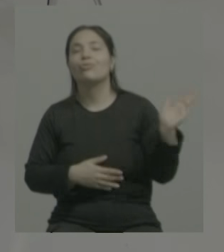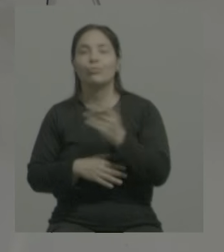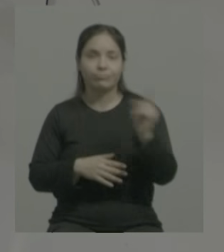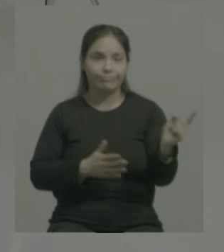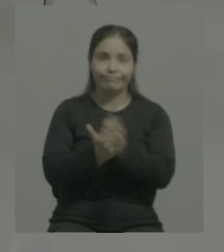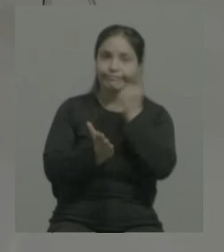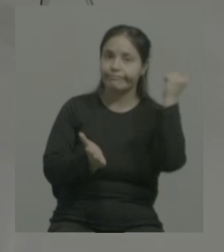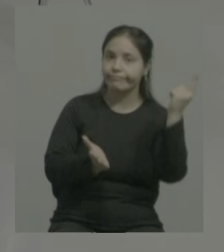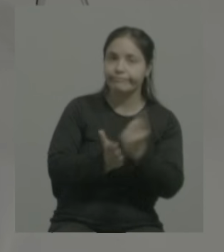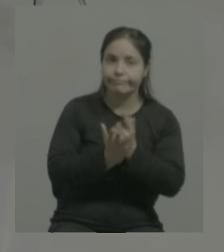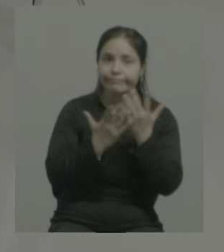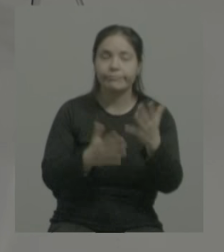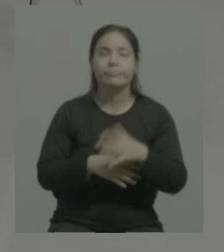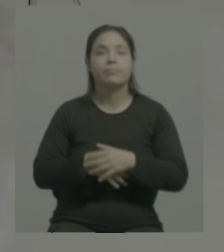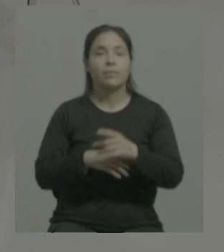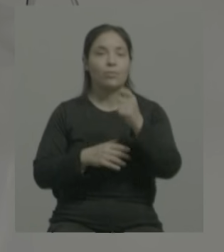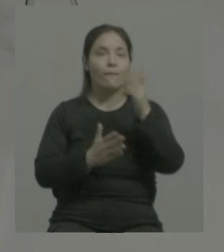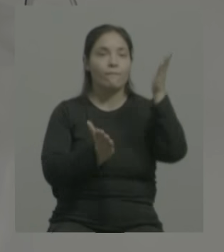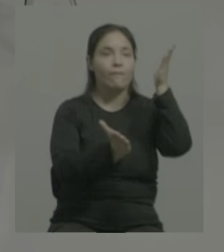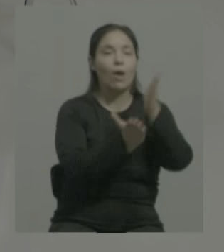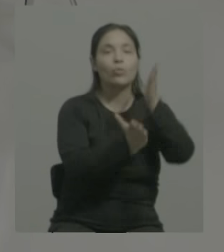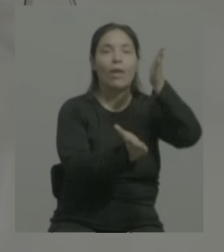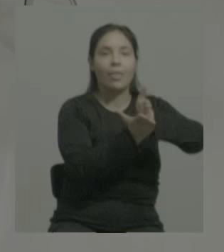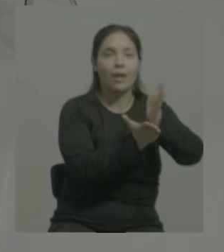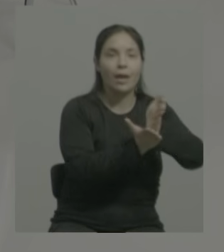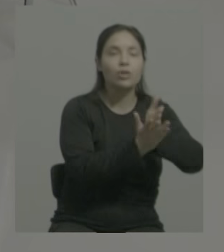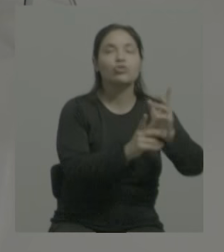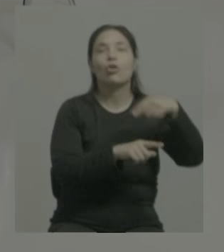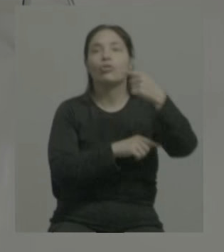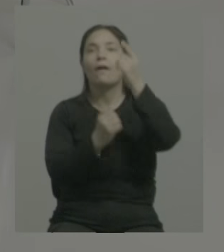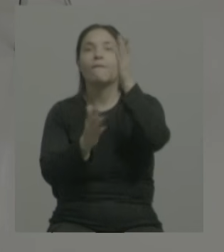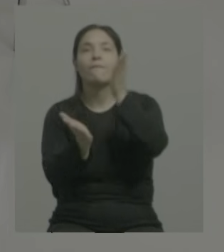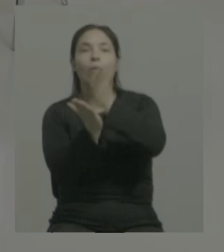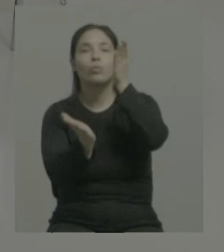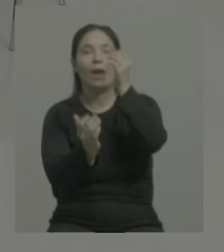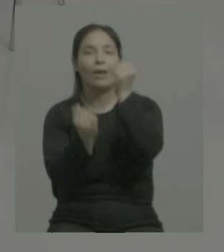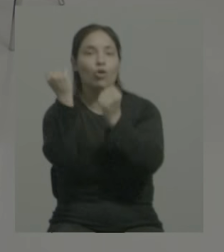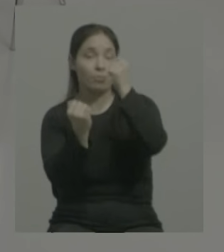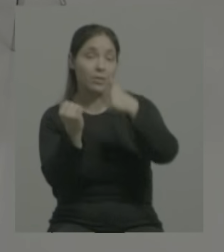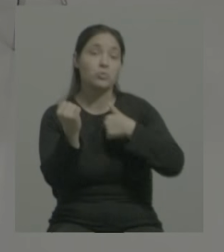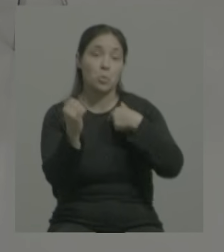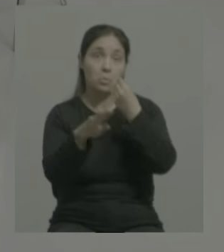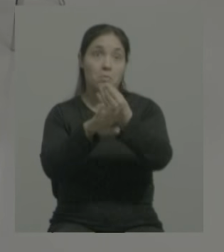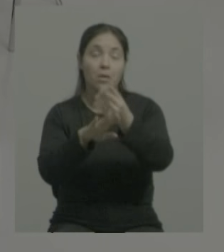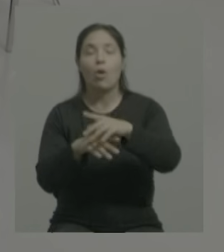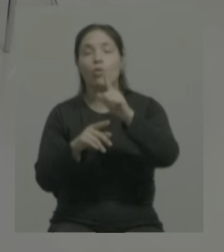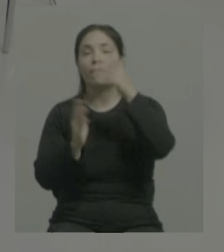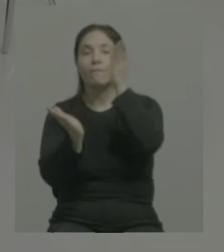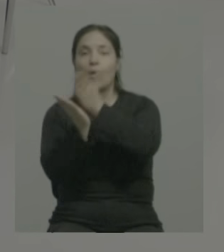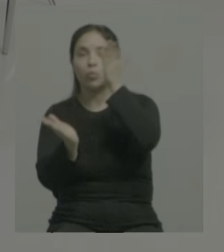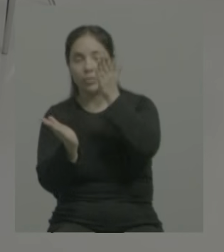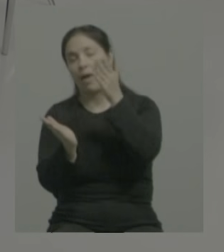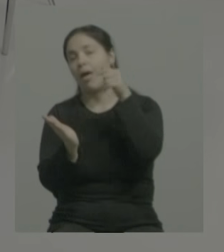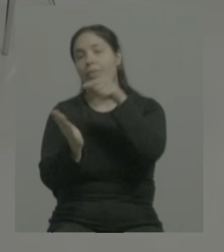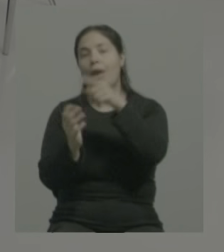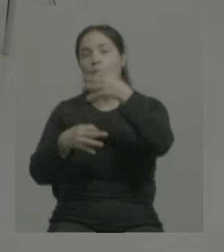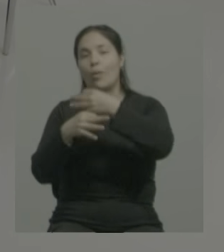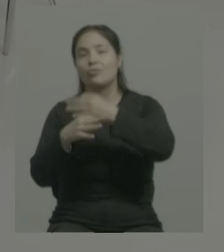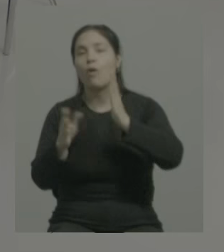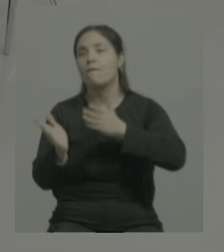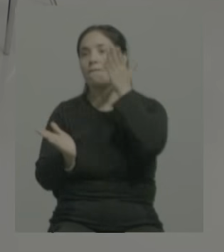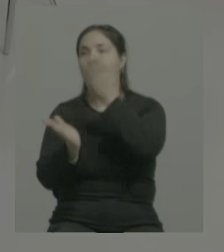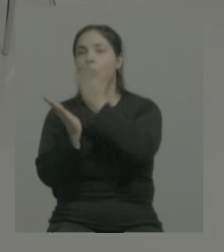cambiar mucho el estudiante de la Facultad de Derecho a la Facultad de Ciencias Económicas, que es de donde yo vengo, a la Facultad de Educación, a la Facultad de Ciencias Políticas y Sociales. El punto que